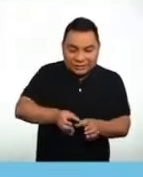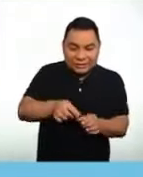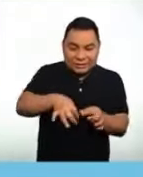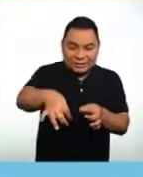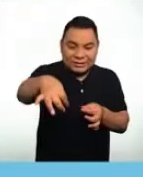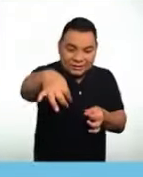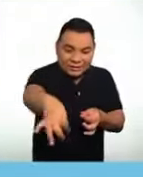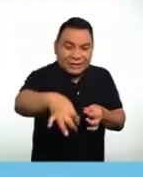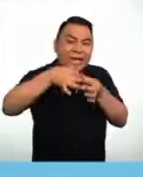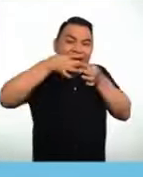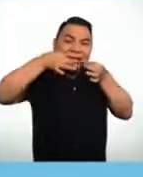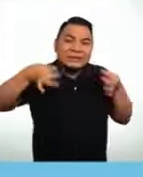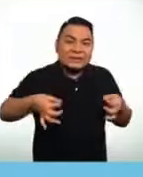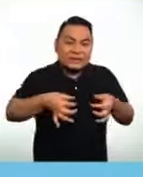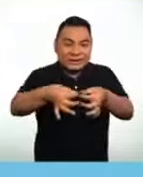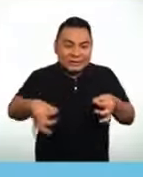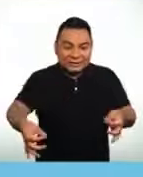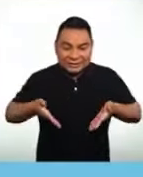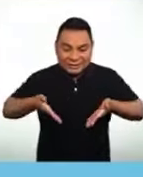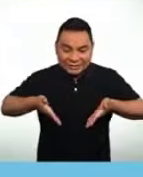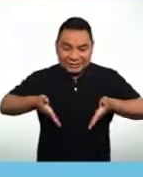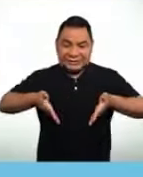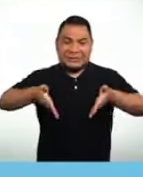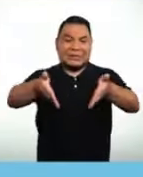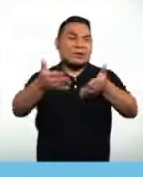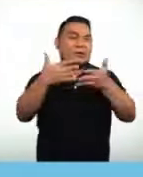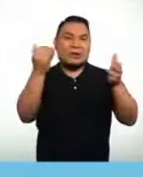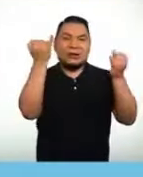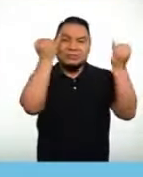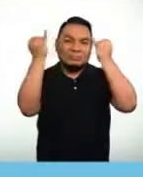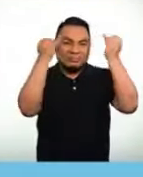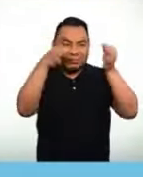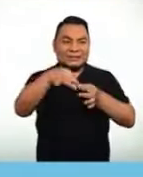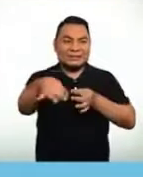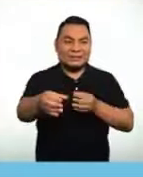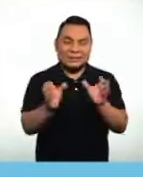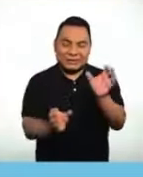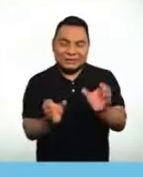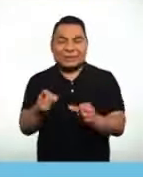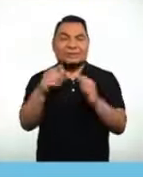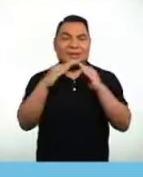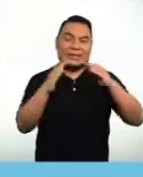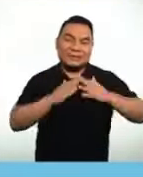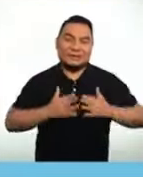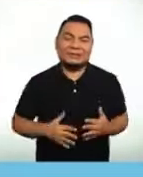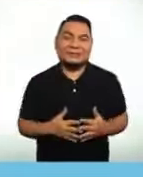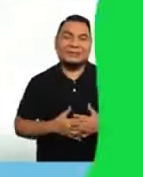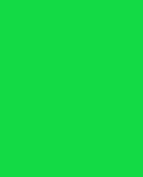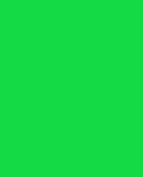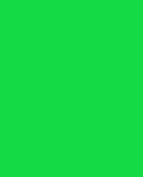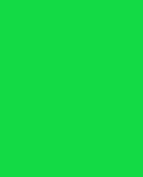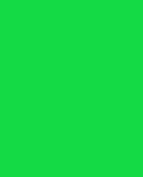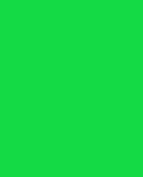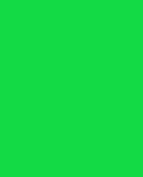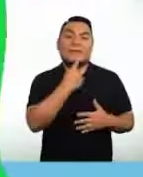de este camino con cinta de embalaje o cualquier otro material que tengan en